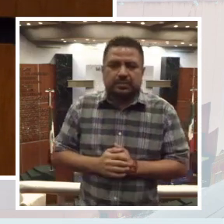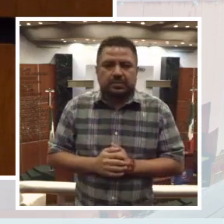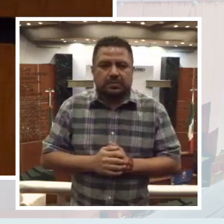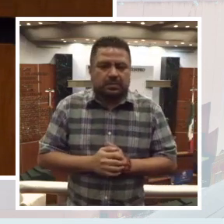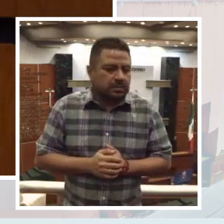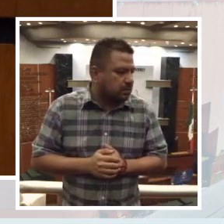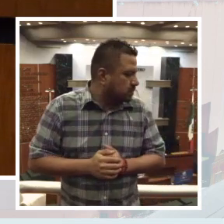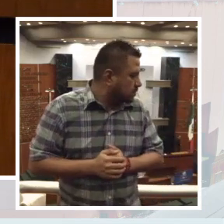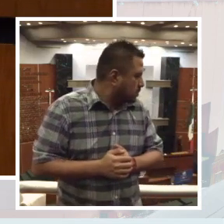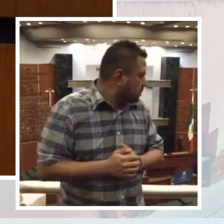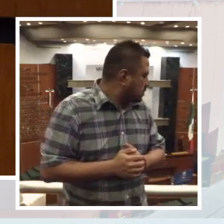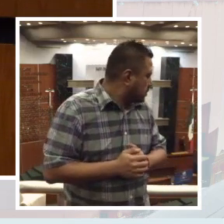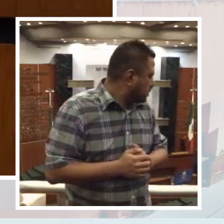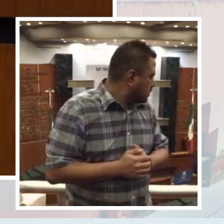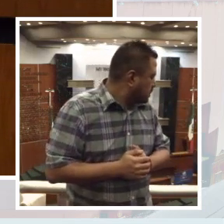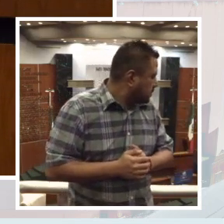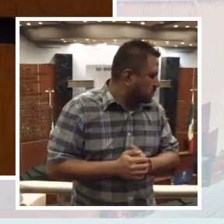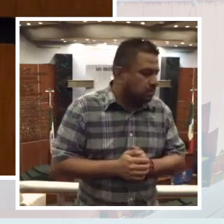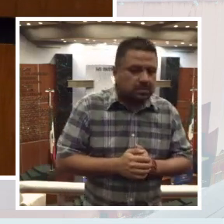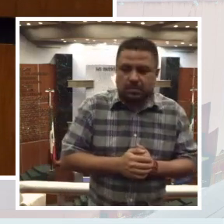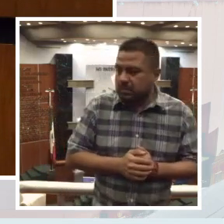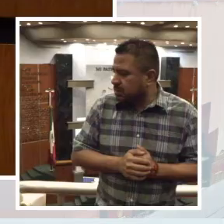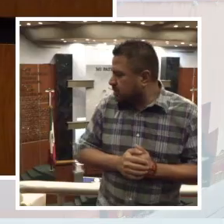cuanto i